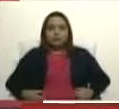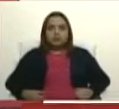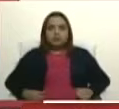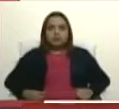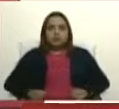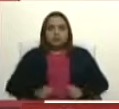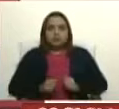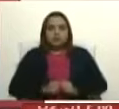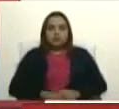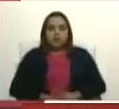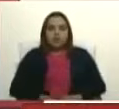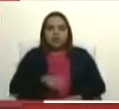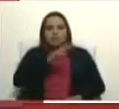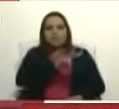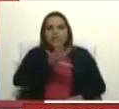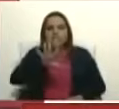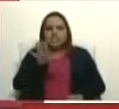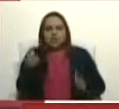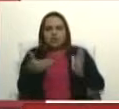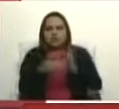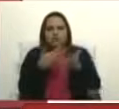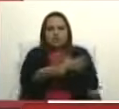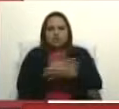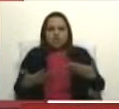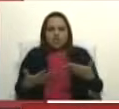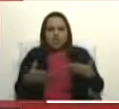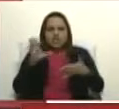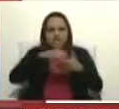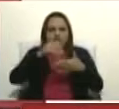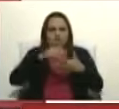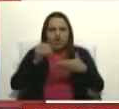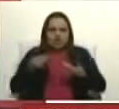mil millones de dólares había dado de, ¿cómo se llama?